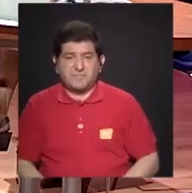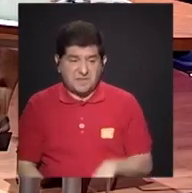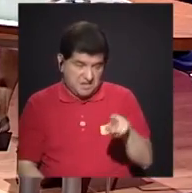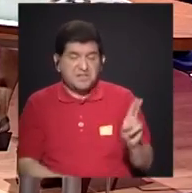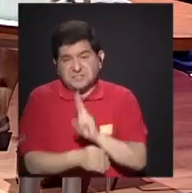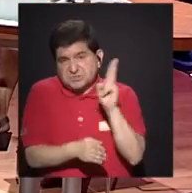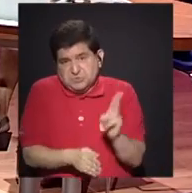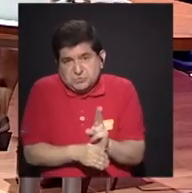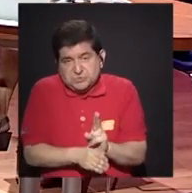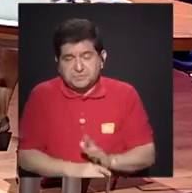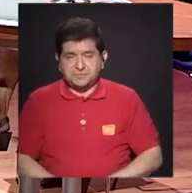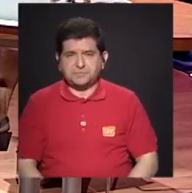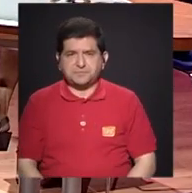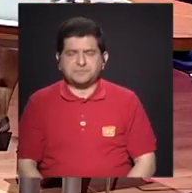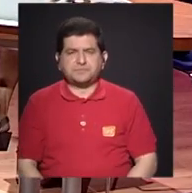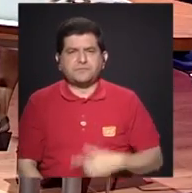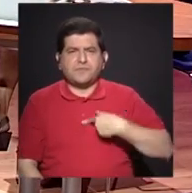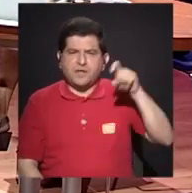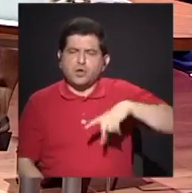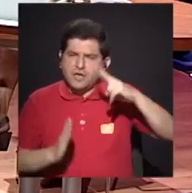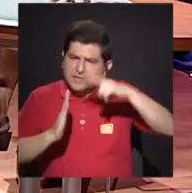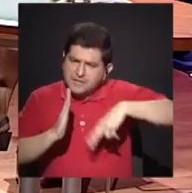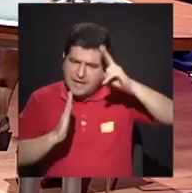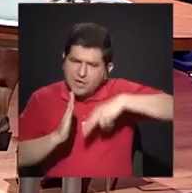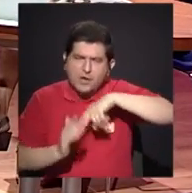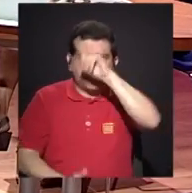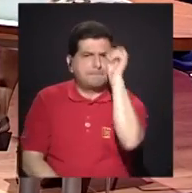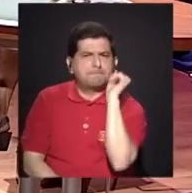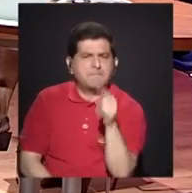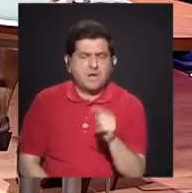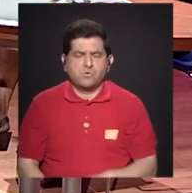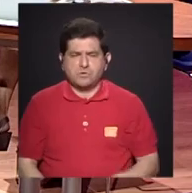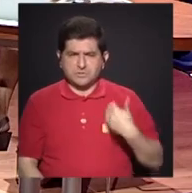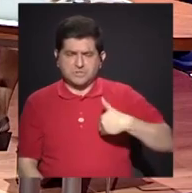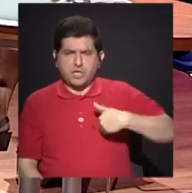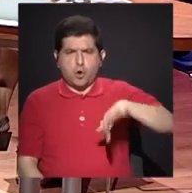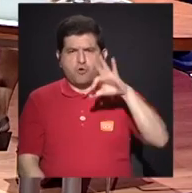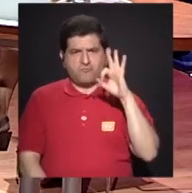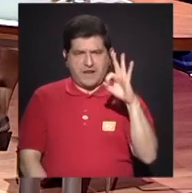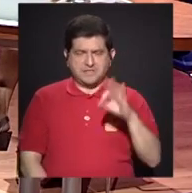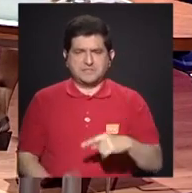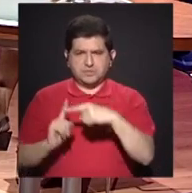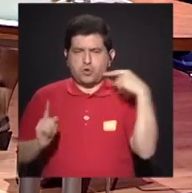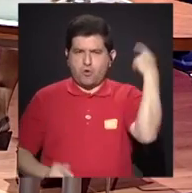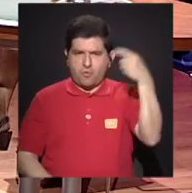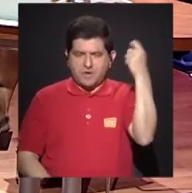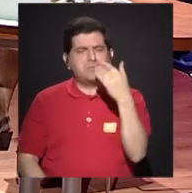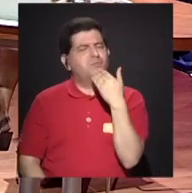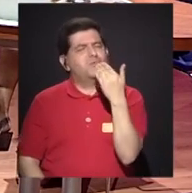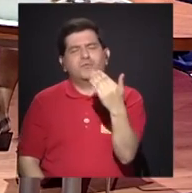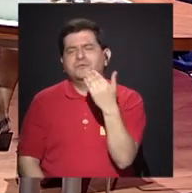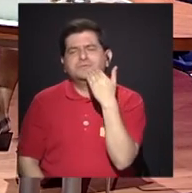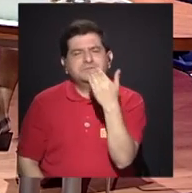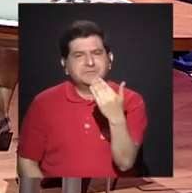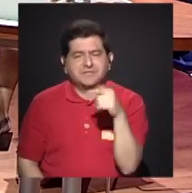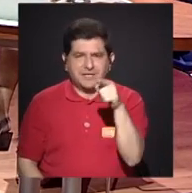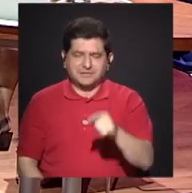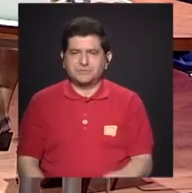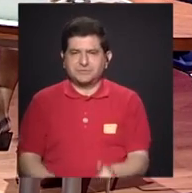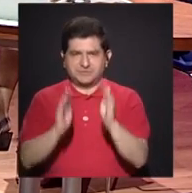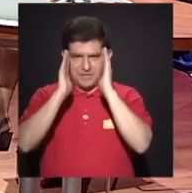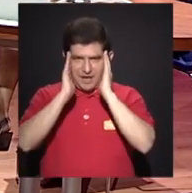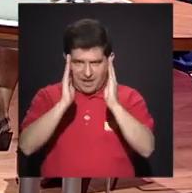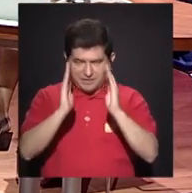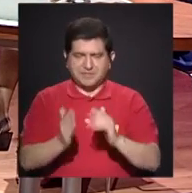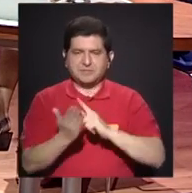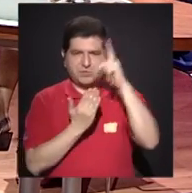así. Tengo que leer una pregunta de don Francisco de Guanacaste, a quien le agradecemos muchísimo que esté